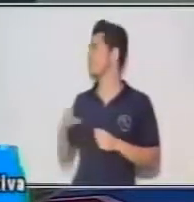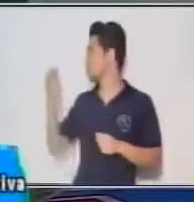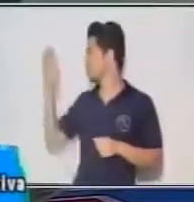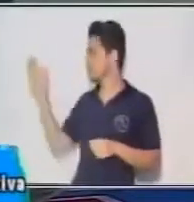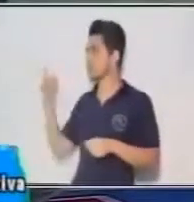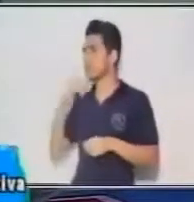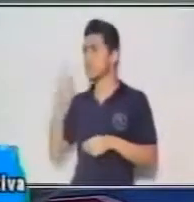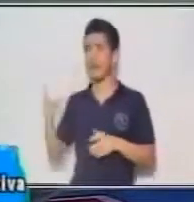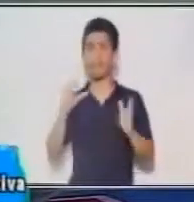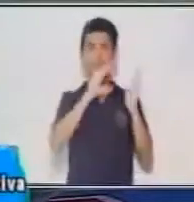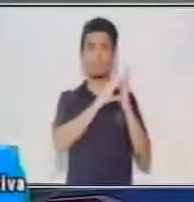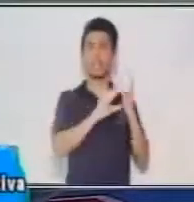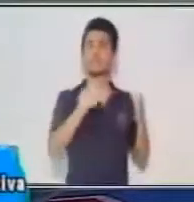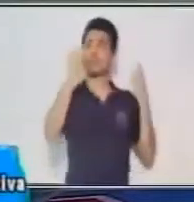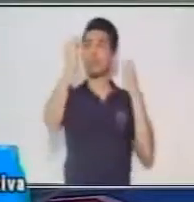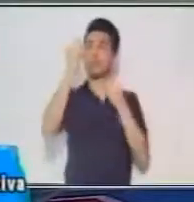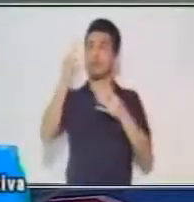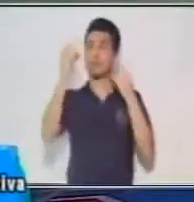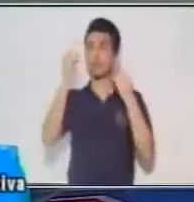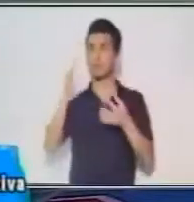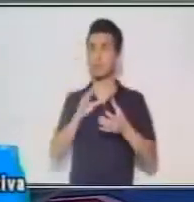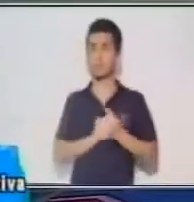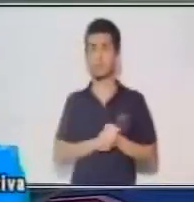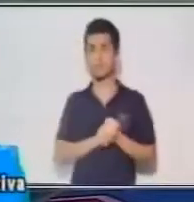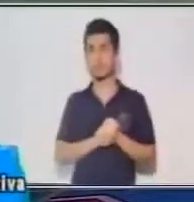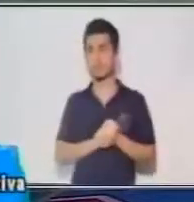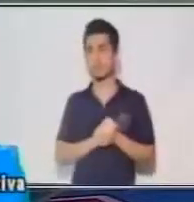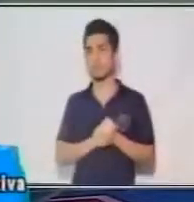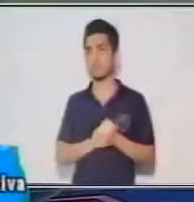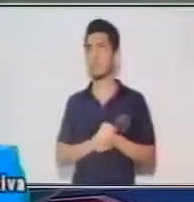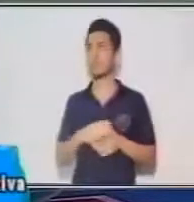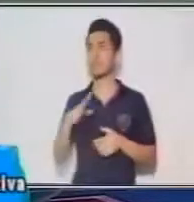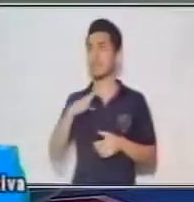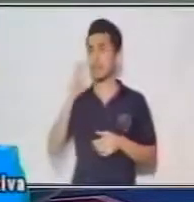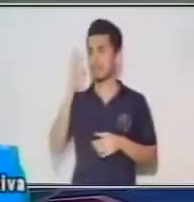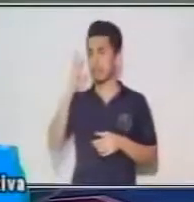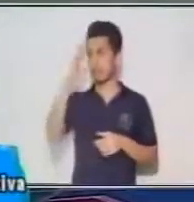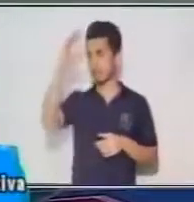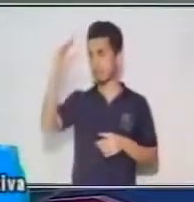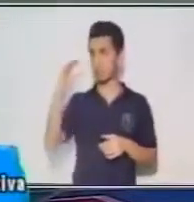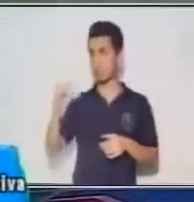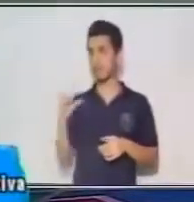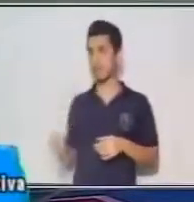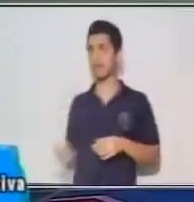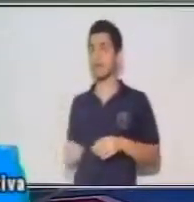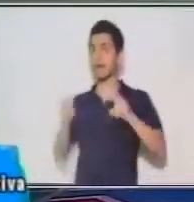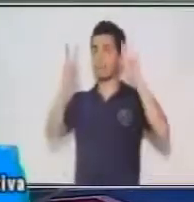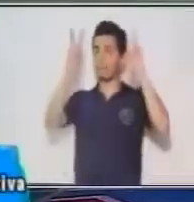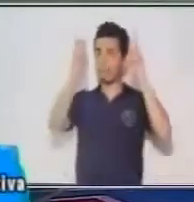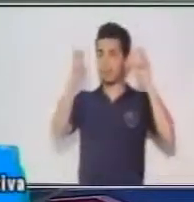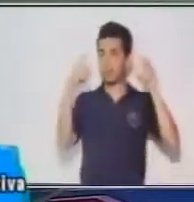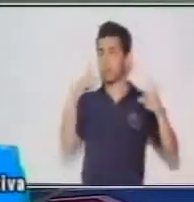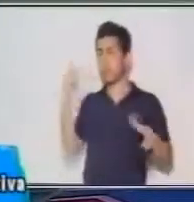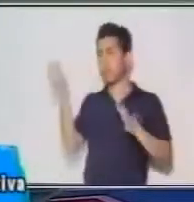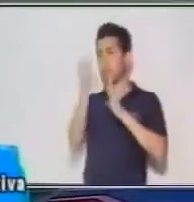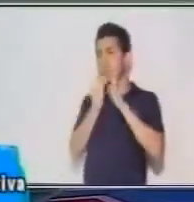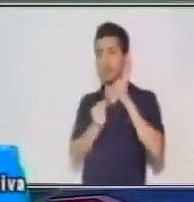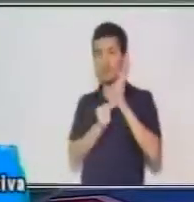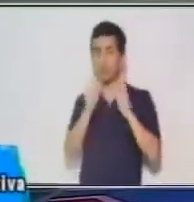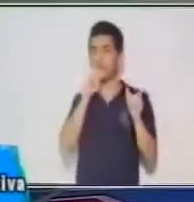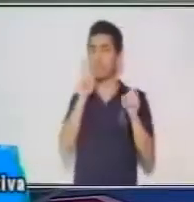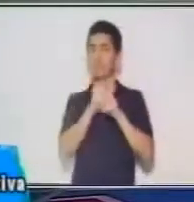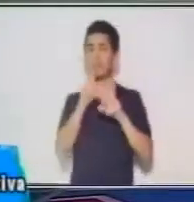texto informativo. Tiene tres partes fundamentales: el título, una imagen y